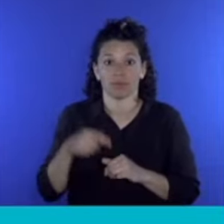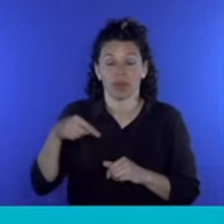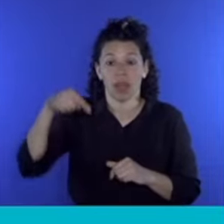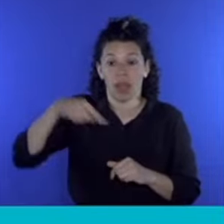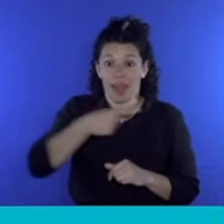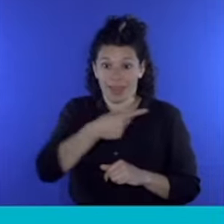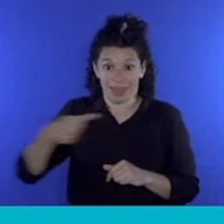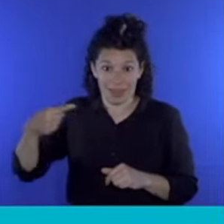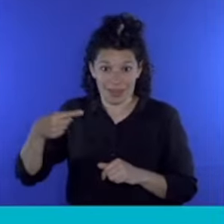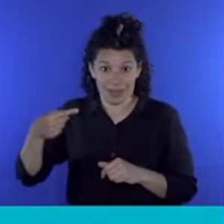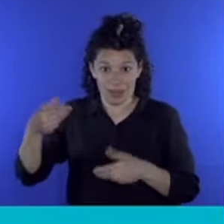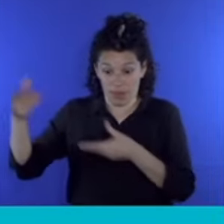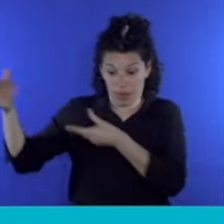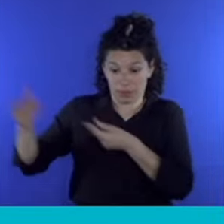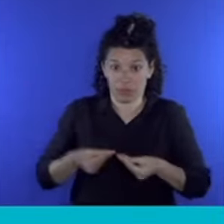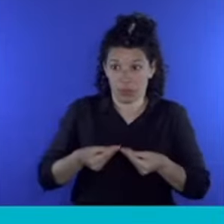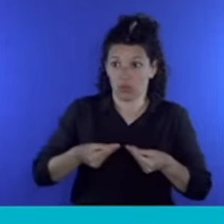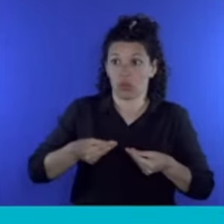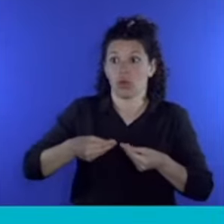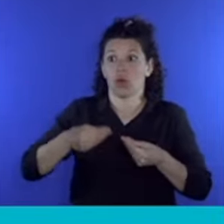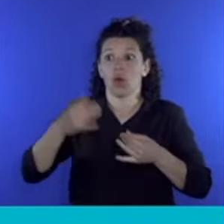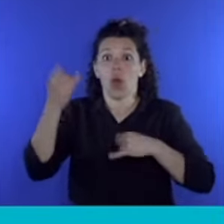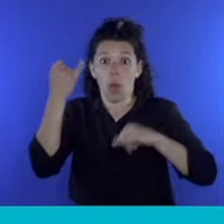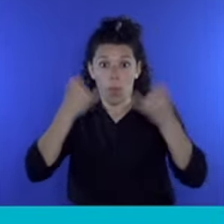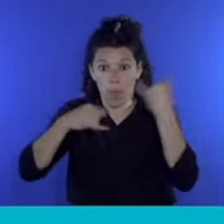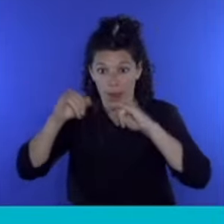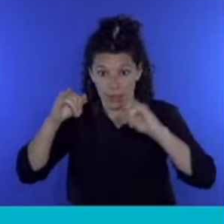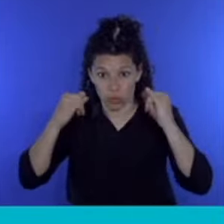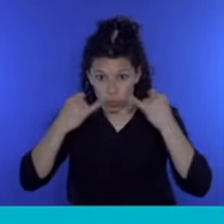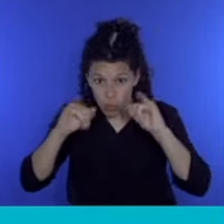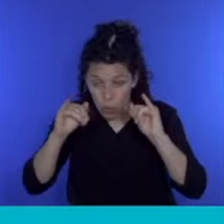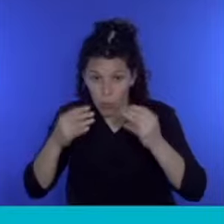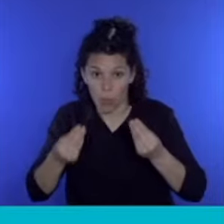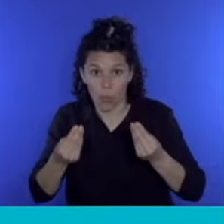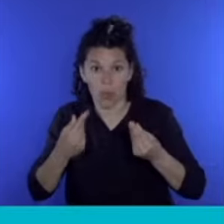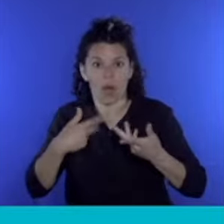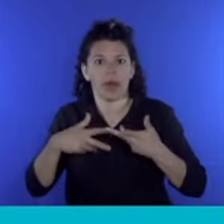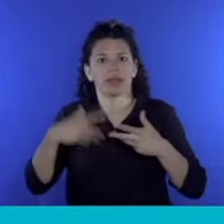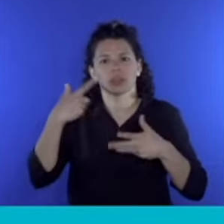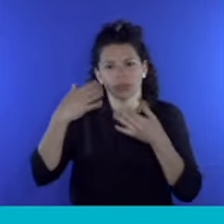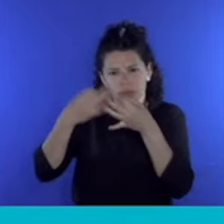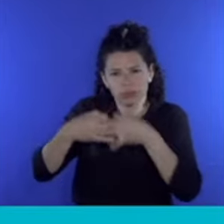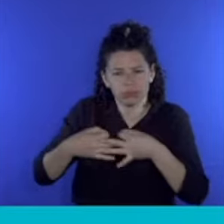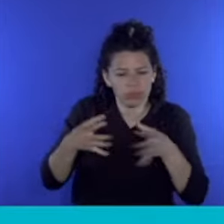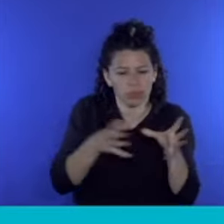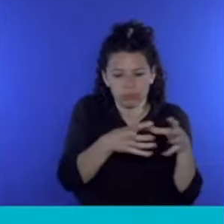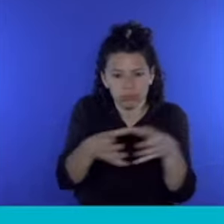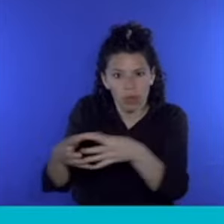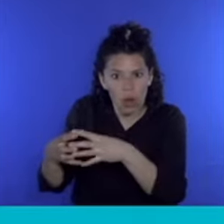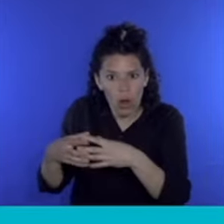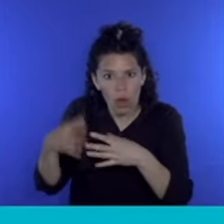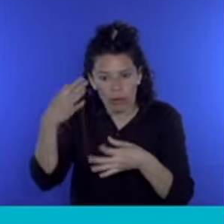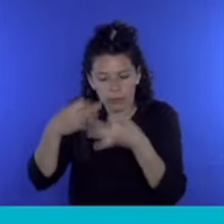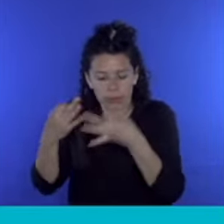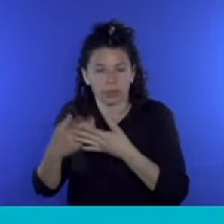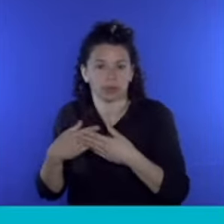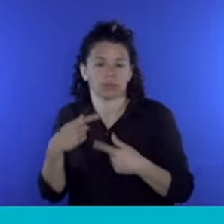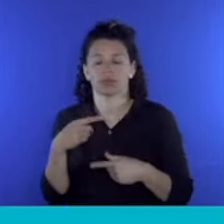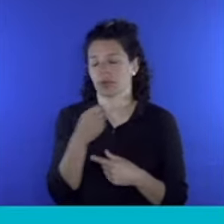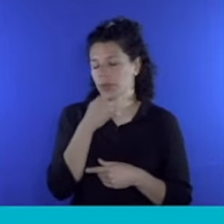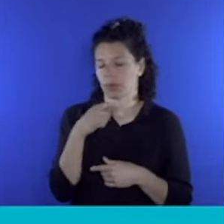Ayer vimos un PowerPoint, hoy recibimos el presupuesto, lo vamos a estudiar todos los bloques. Nosotros hacemos un